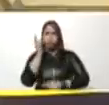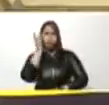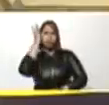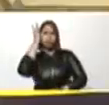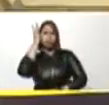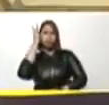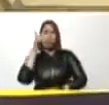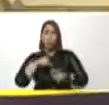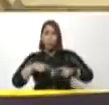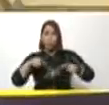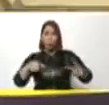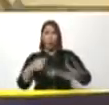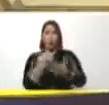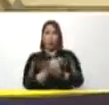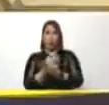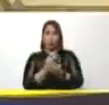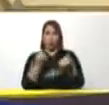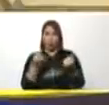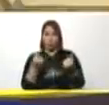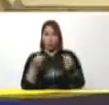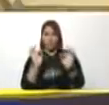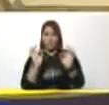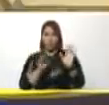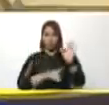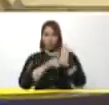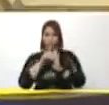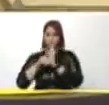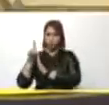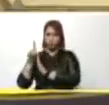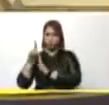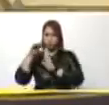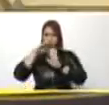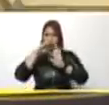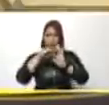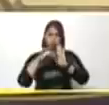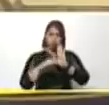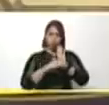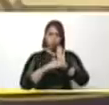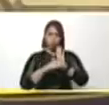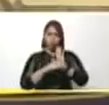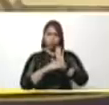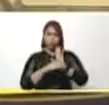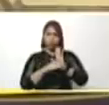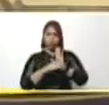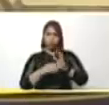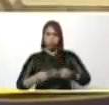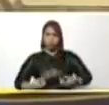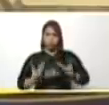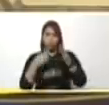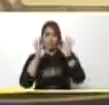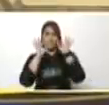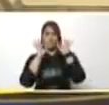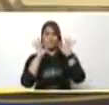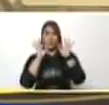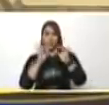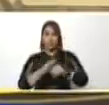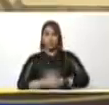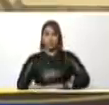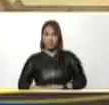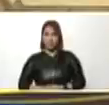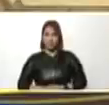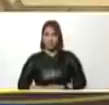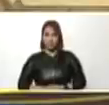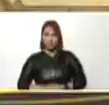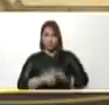de zonas económicas especiales para el desarrollo en condiciones, valga la expresión, especiales.